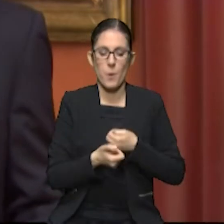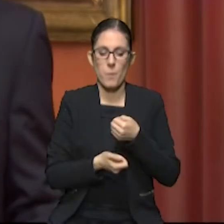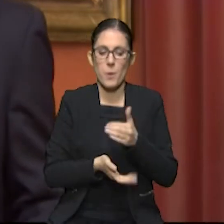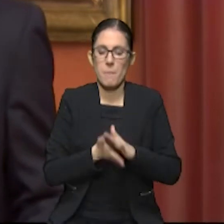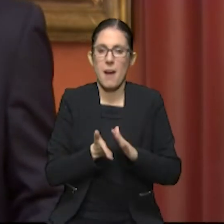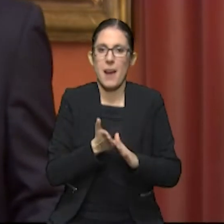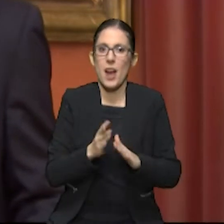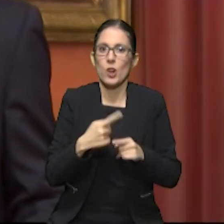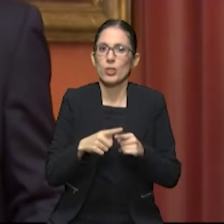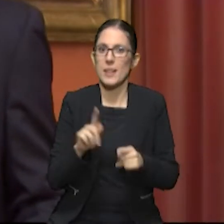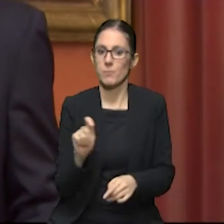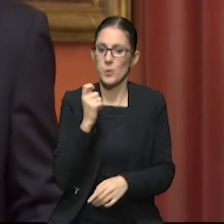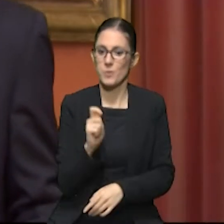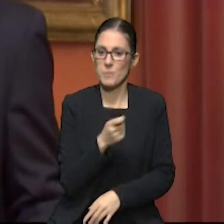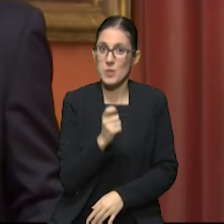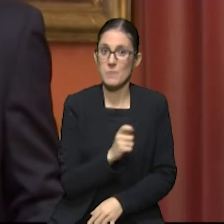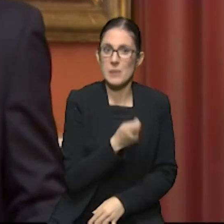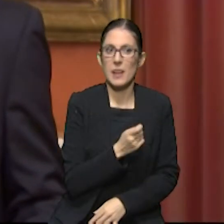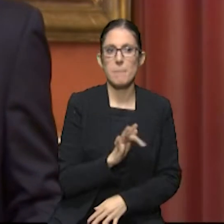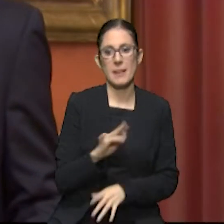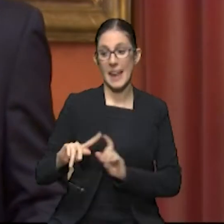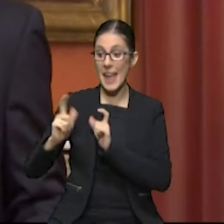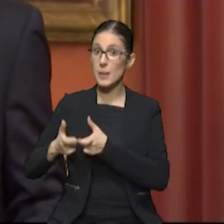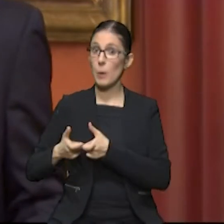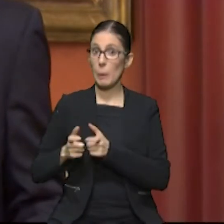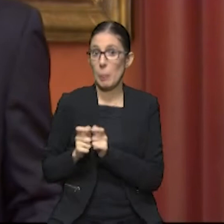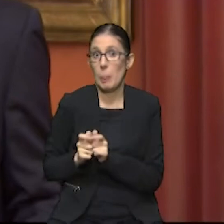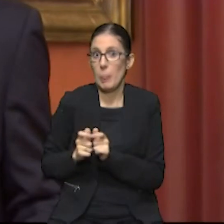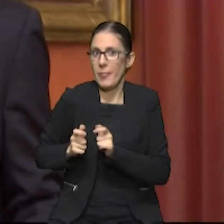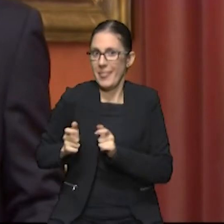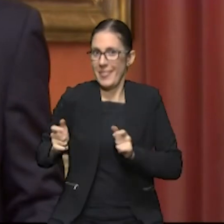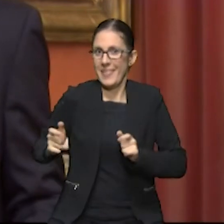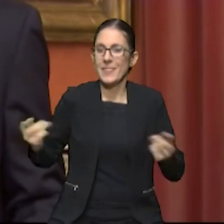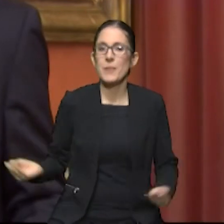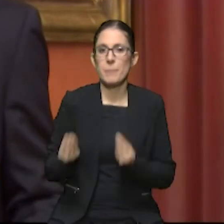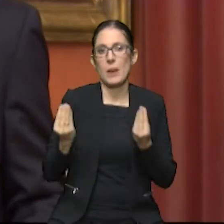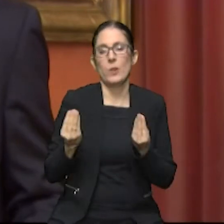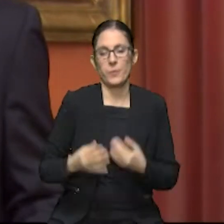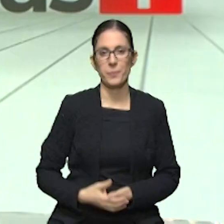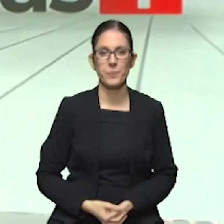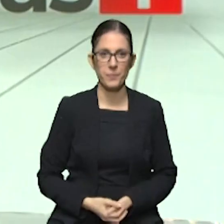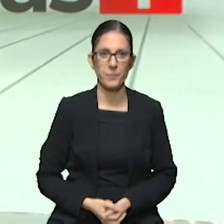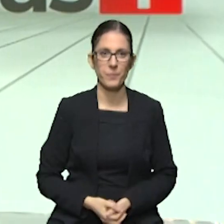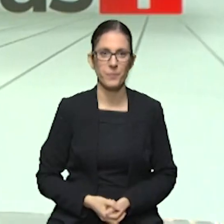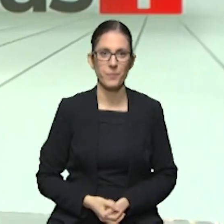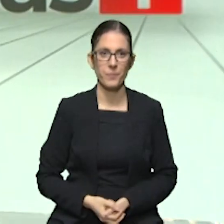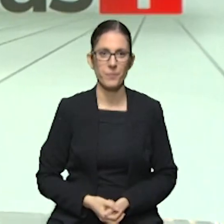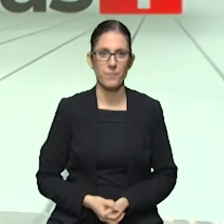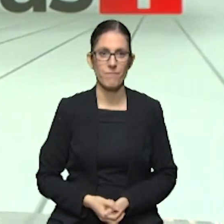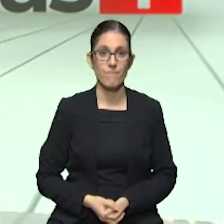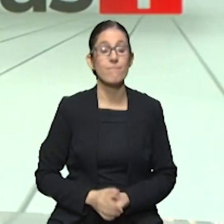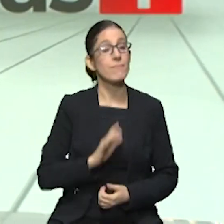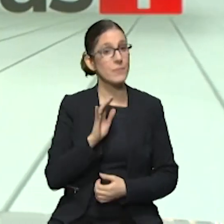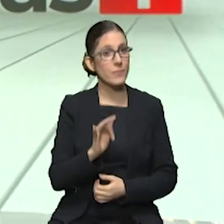vas cumpliendo hitos y sobre todo el equipo también va aumentando y vas creando talento. Bueno, y con el